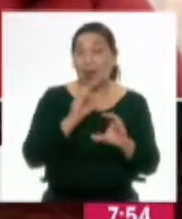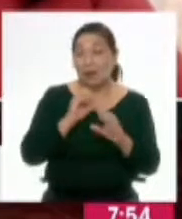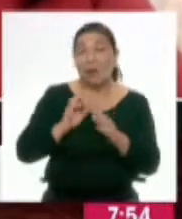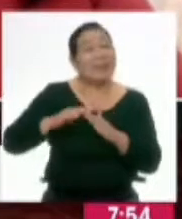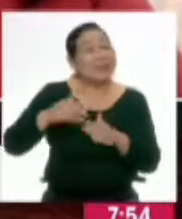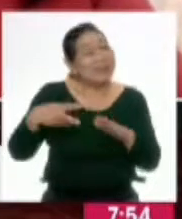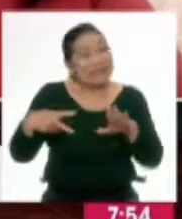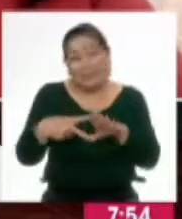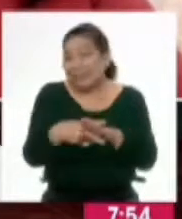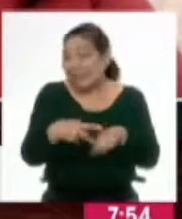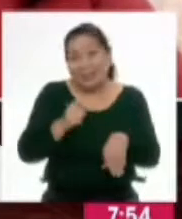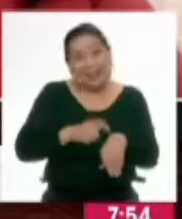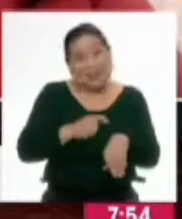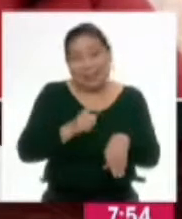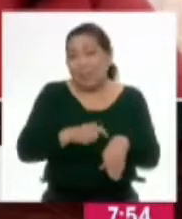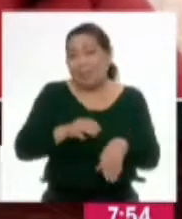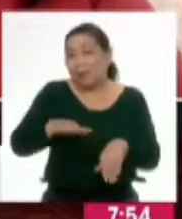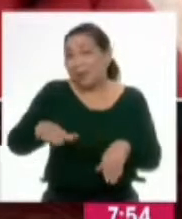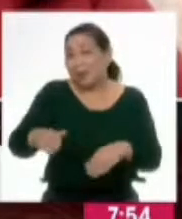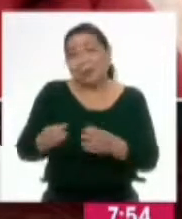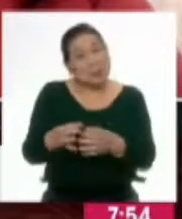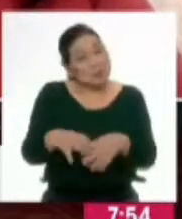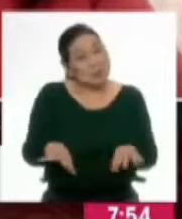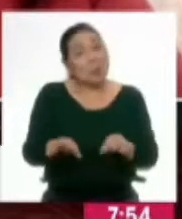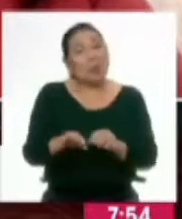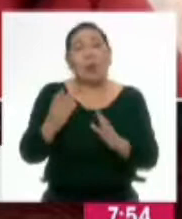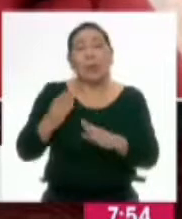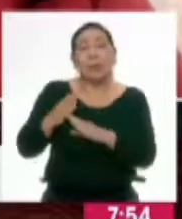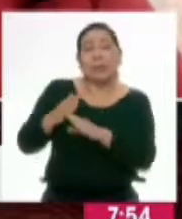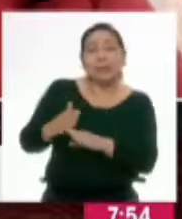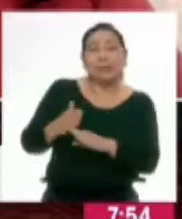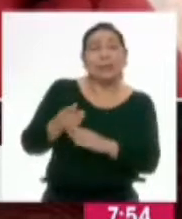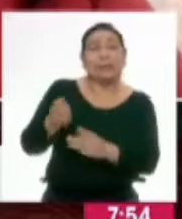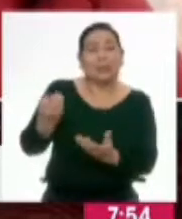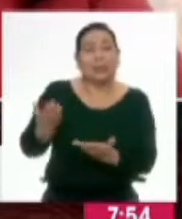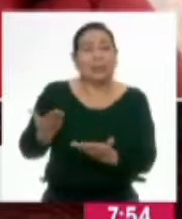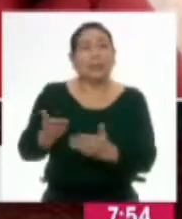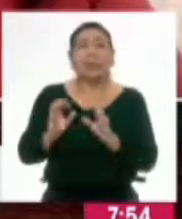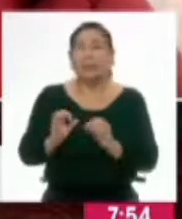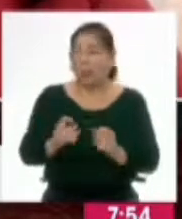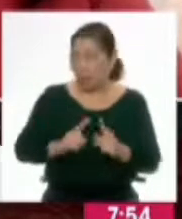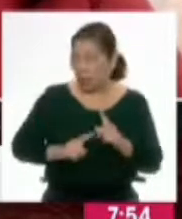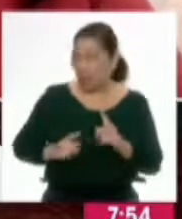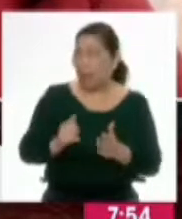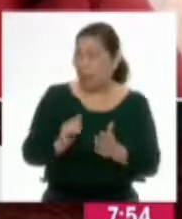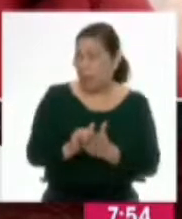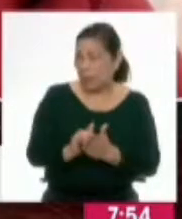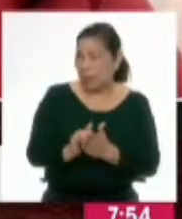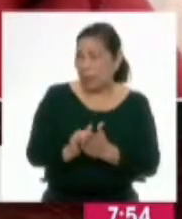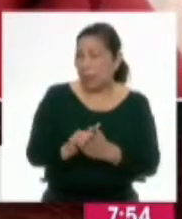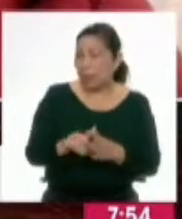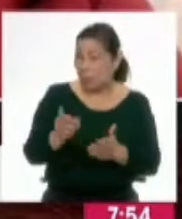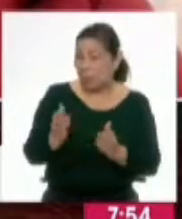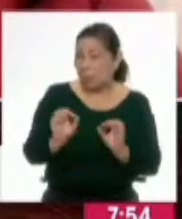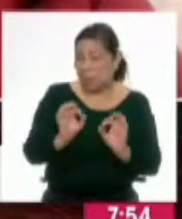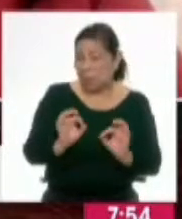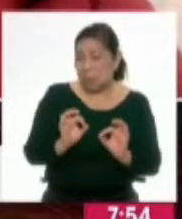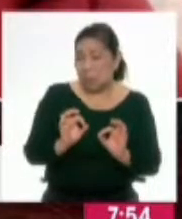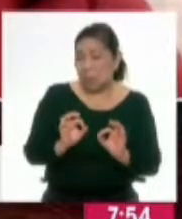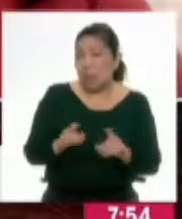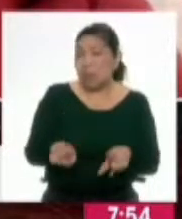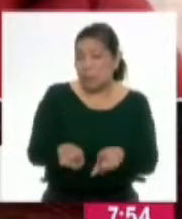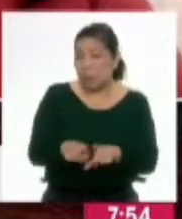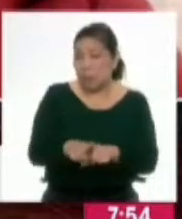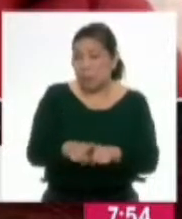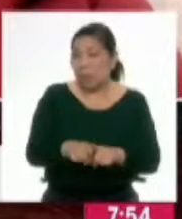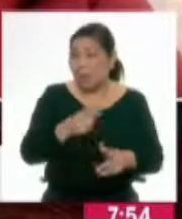conversación porque no podemos dejar de hablar de los niños y el bullying, por ejemplo, entre otras cosas. ¿Tiene algo que ver con la misma situación? ¿Los niños